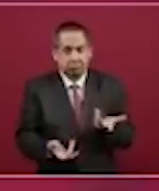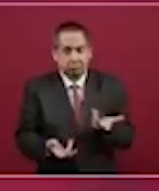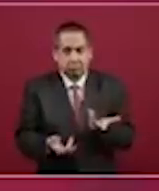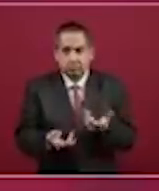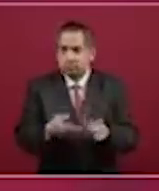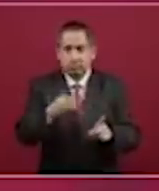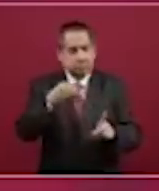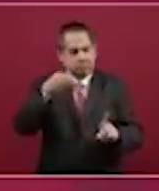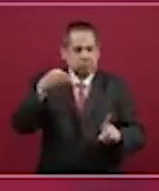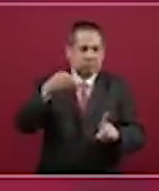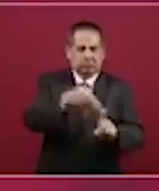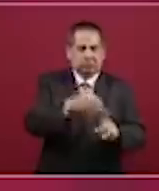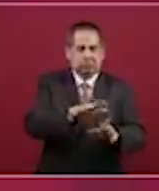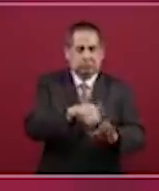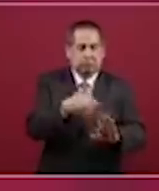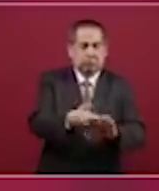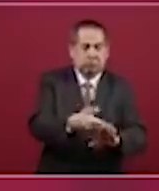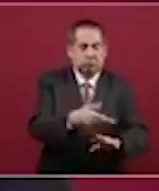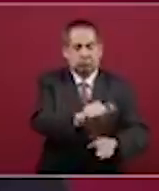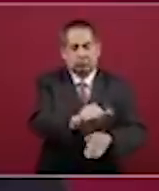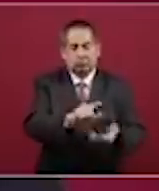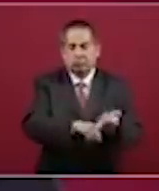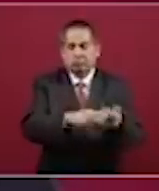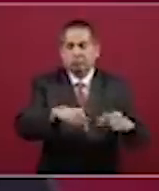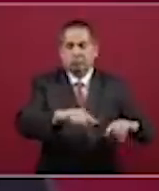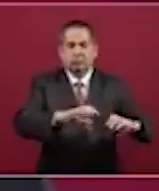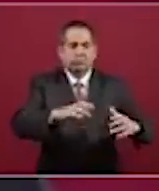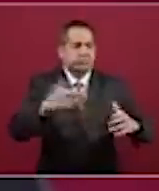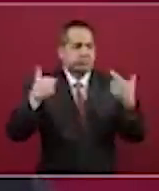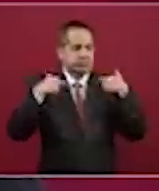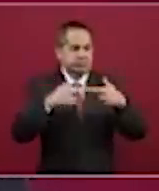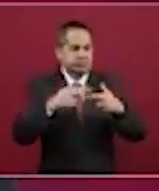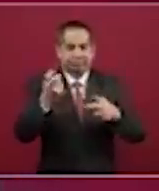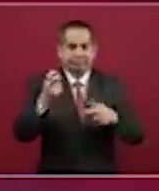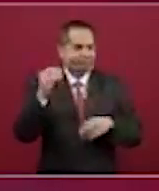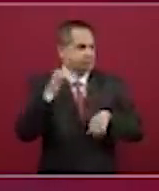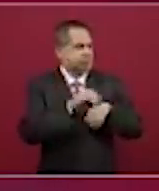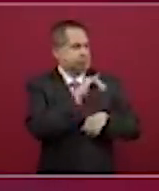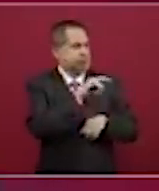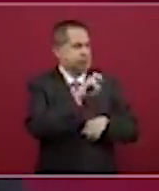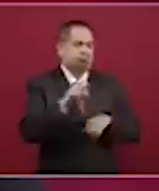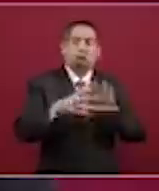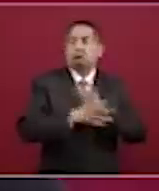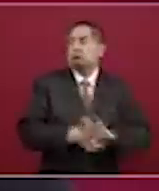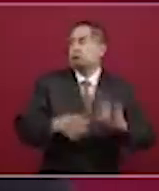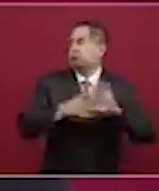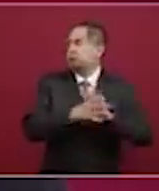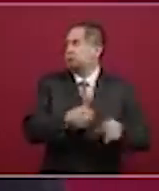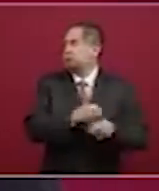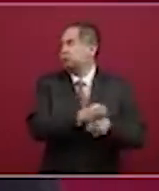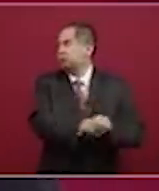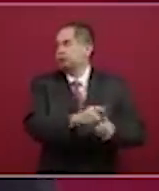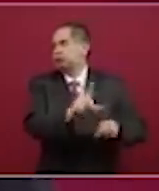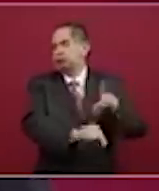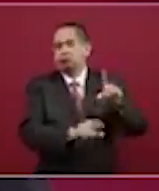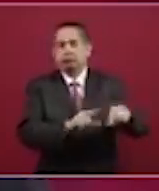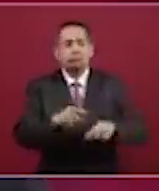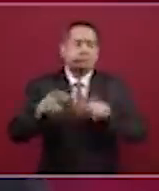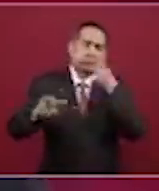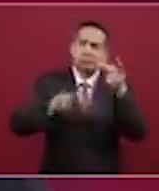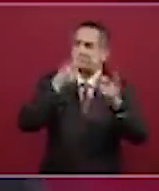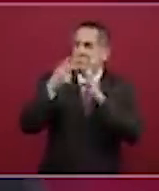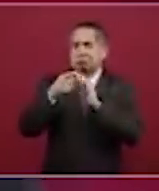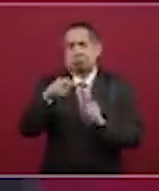dirigieron únicamente a los maestros y todo el discurso de desprestigio al